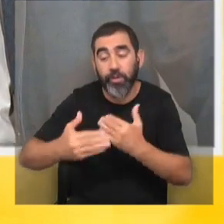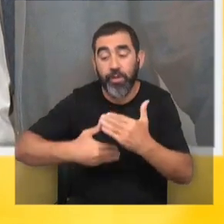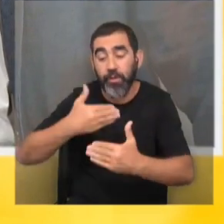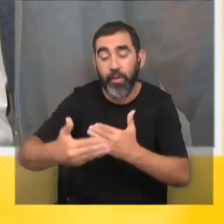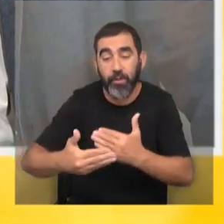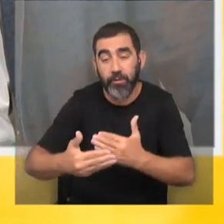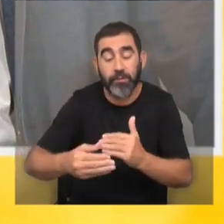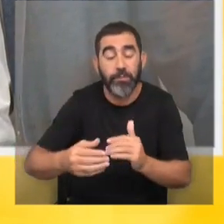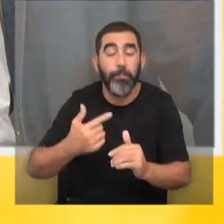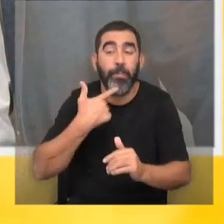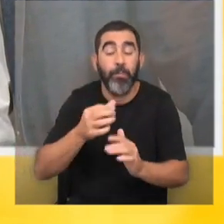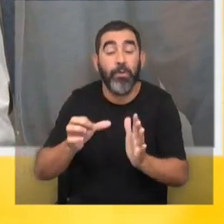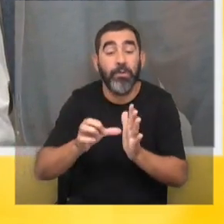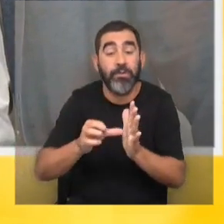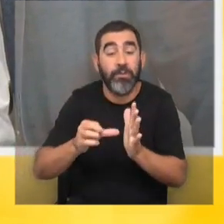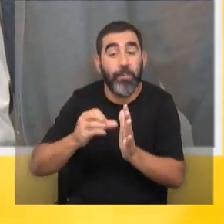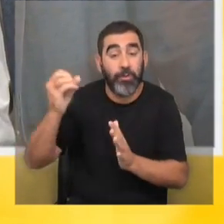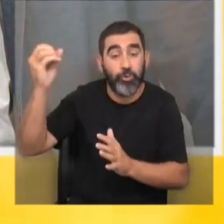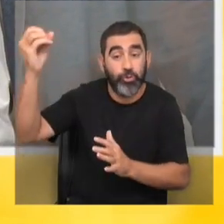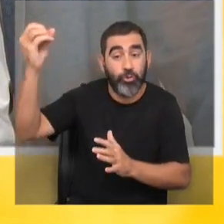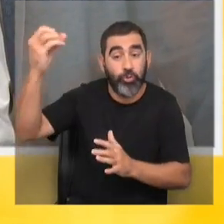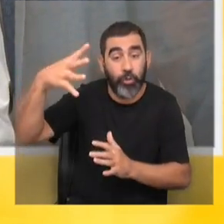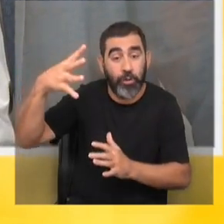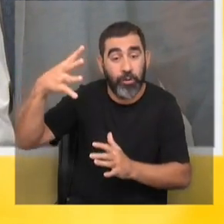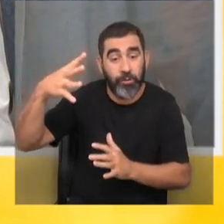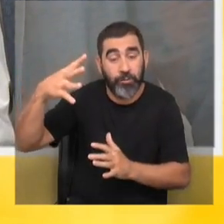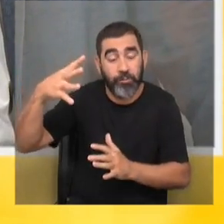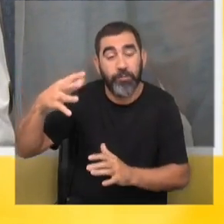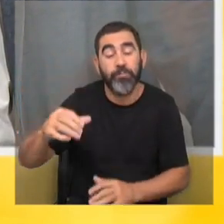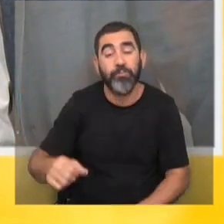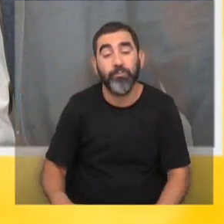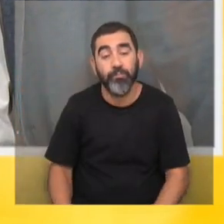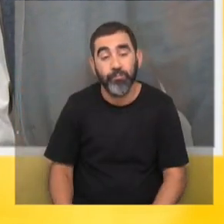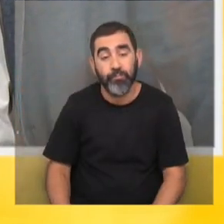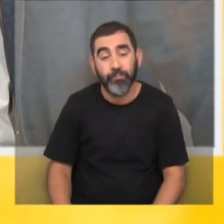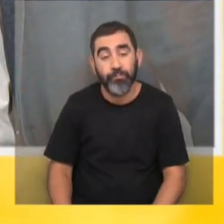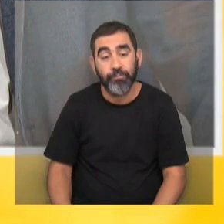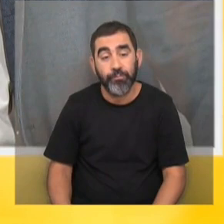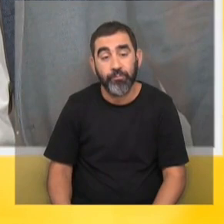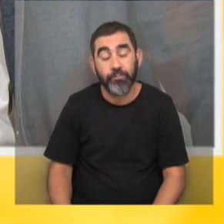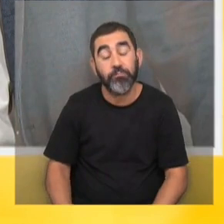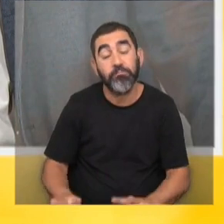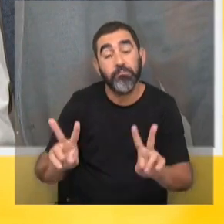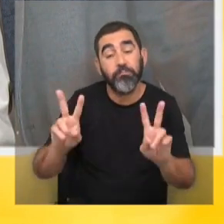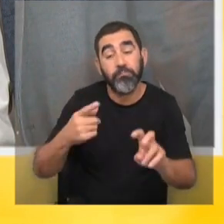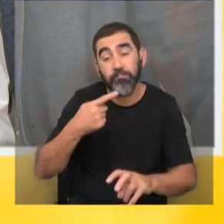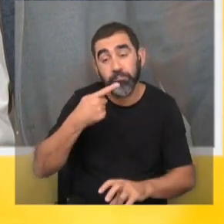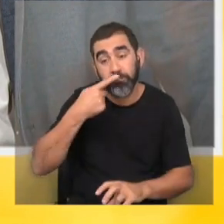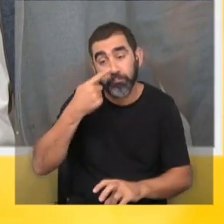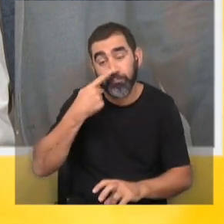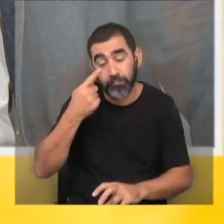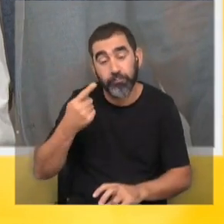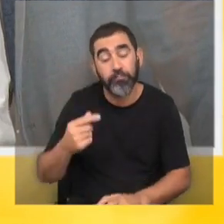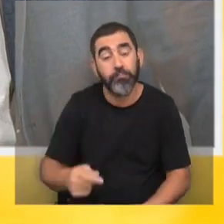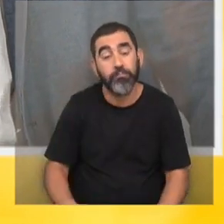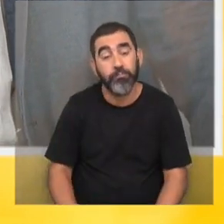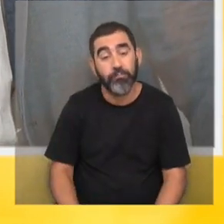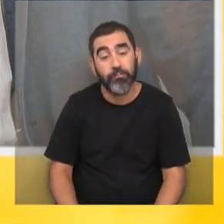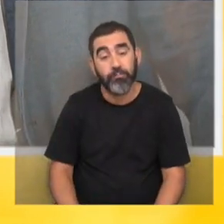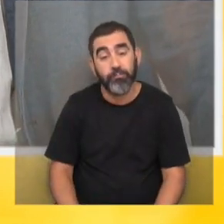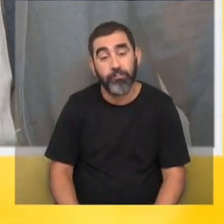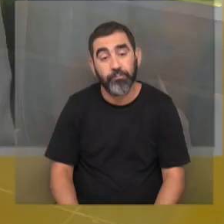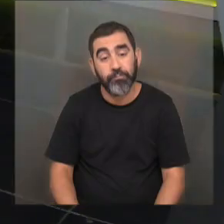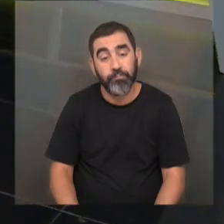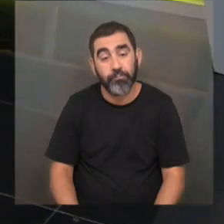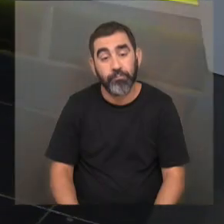En el sistema solar hay una cosa que es muy interesante, vos me la contaste cuando hablábamos hace unos días.